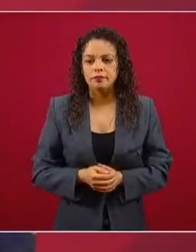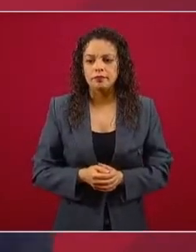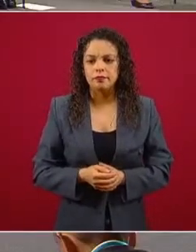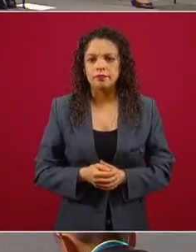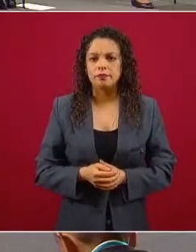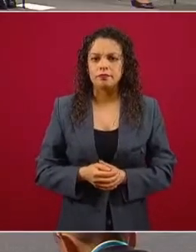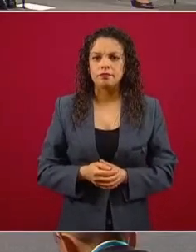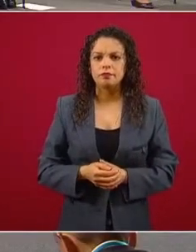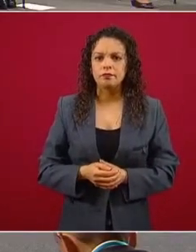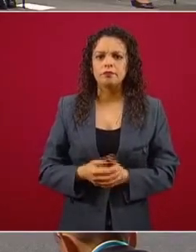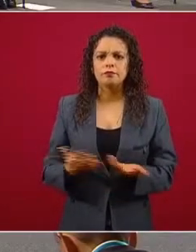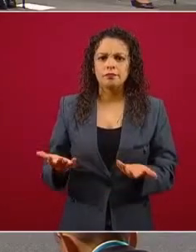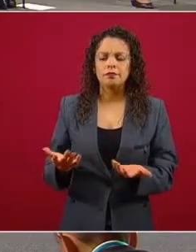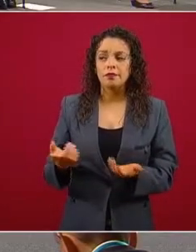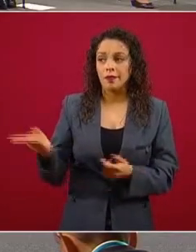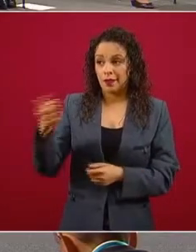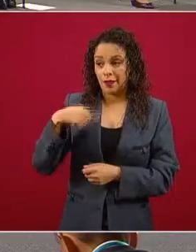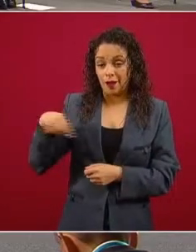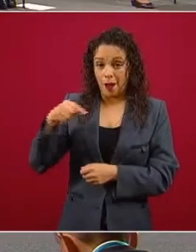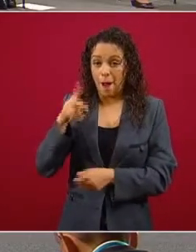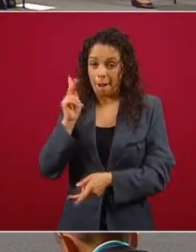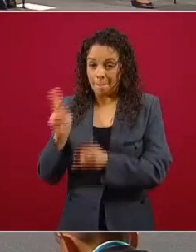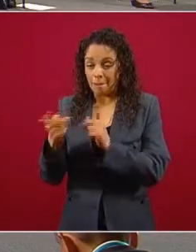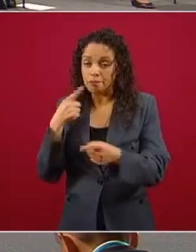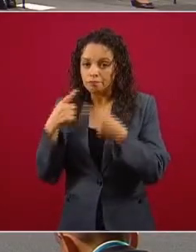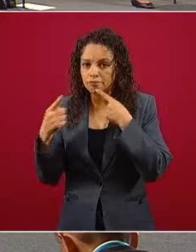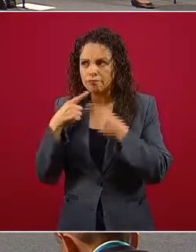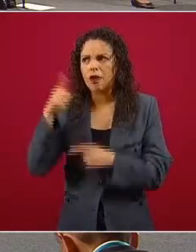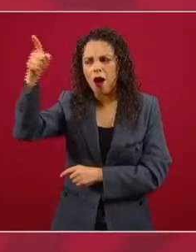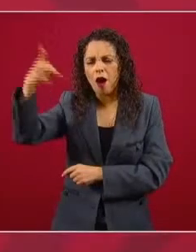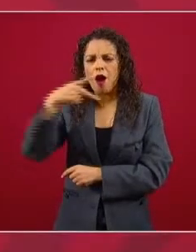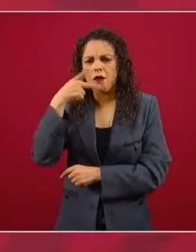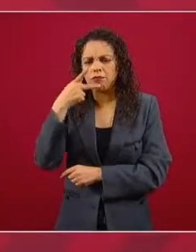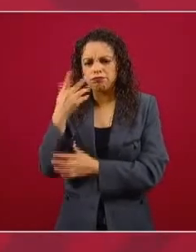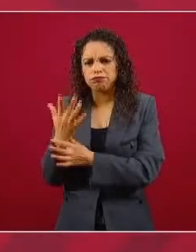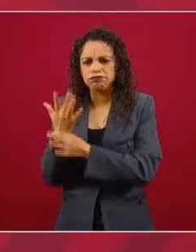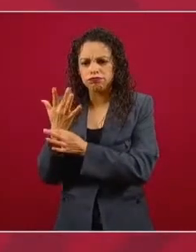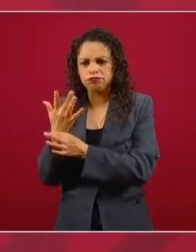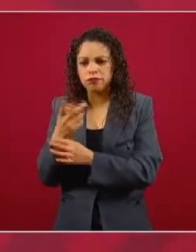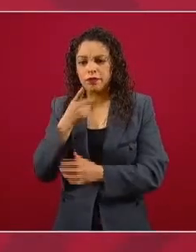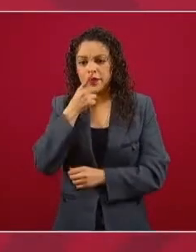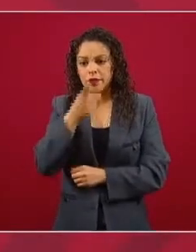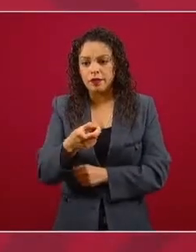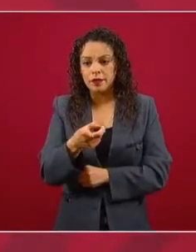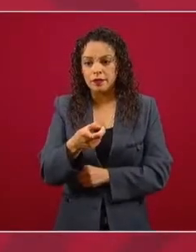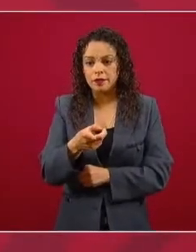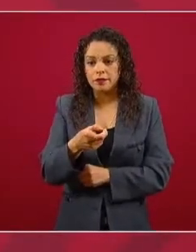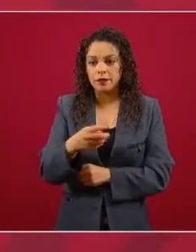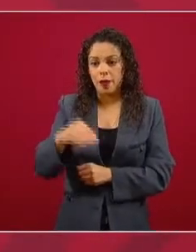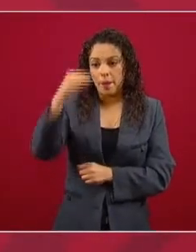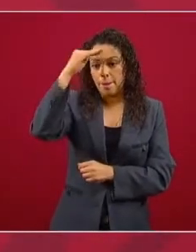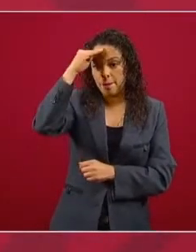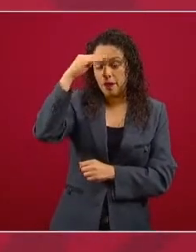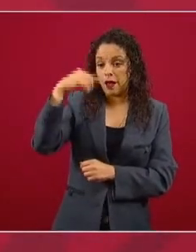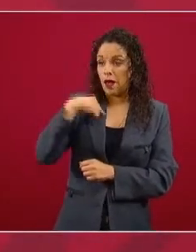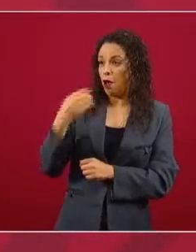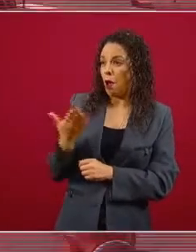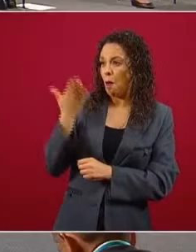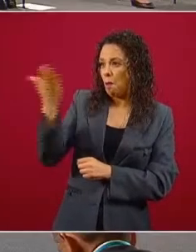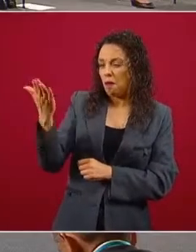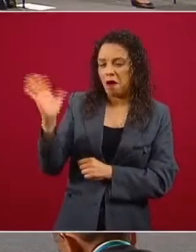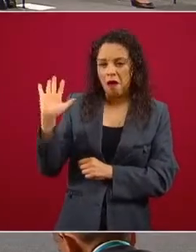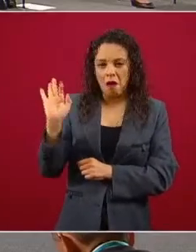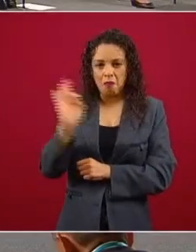Mencionó en la plática que él pensaba que le iba yo a solicitar 25 y le pedimos